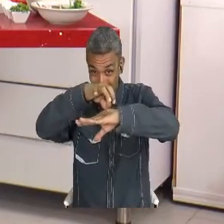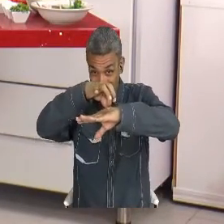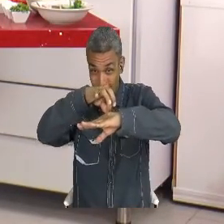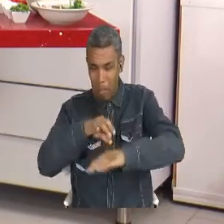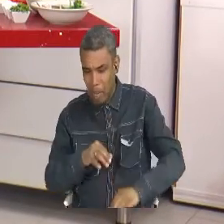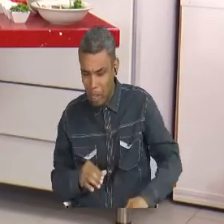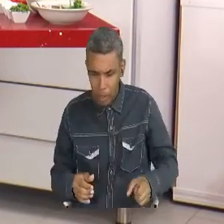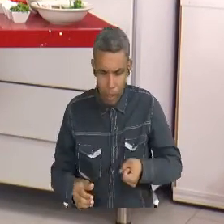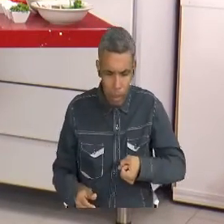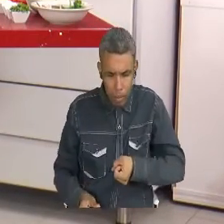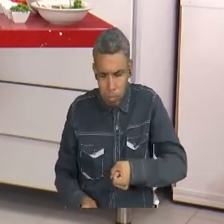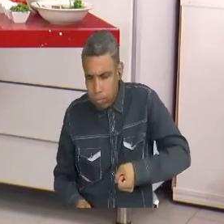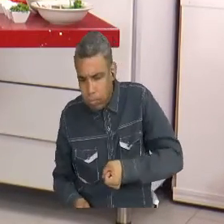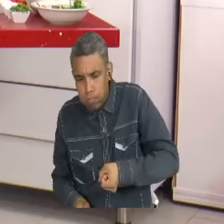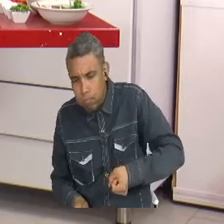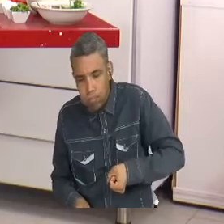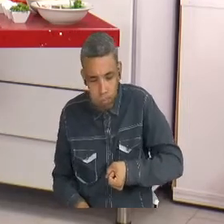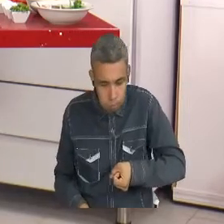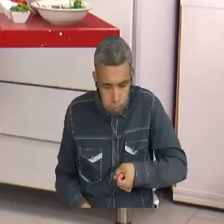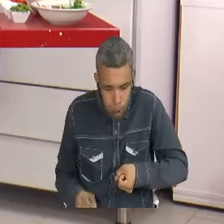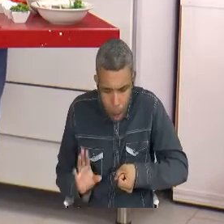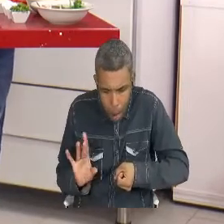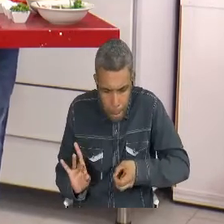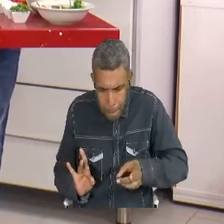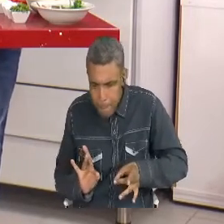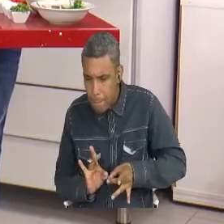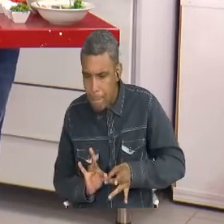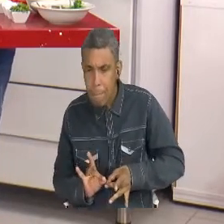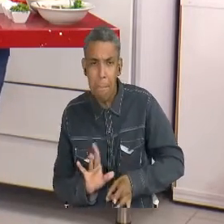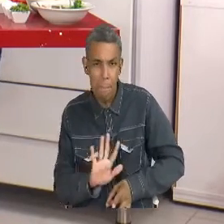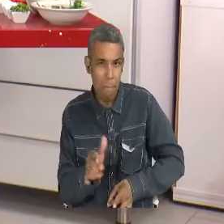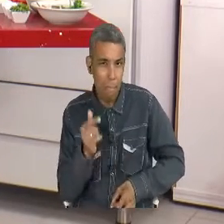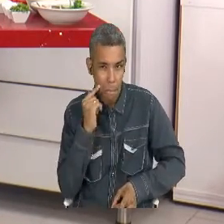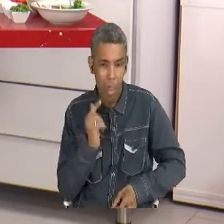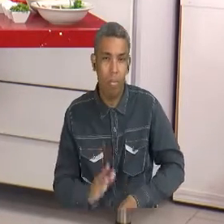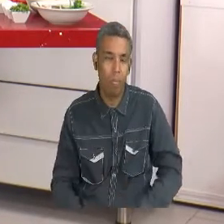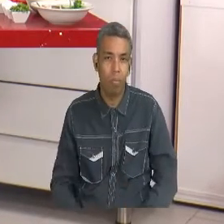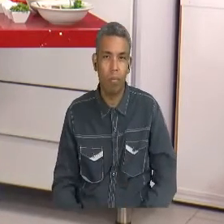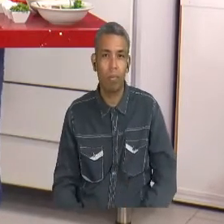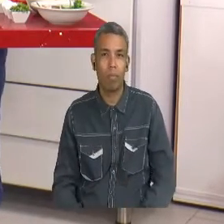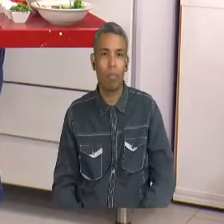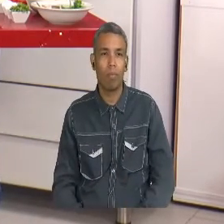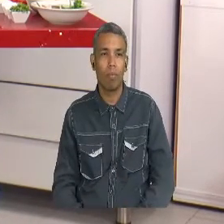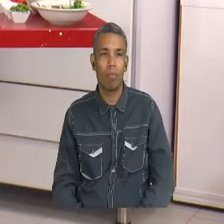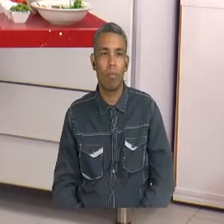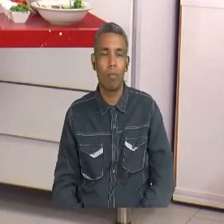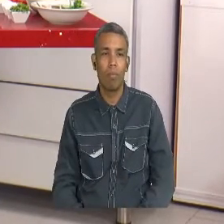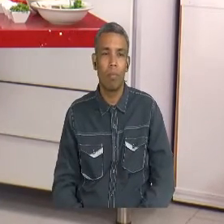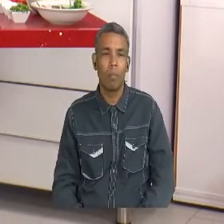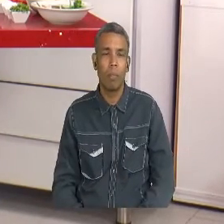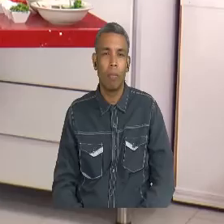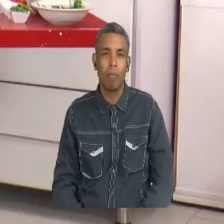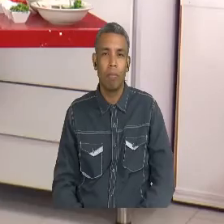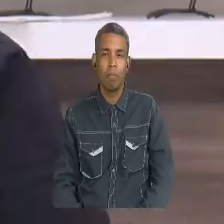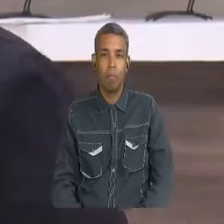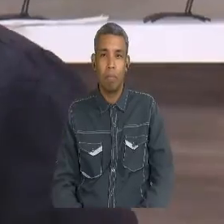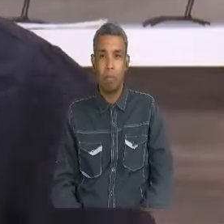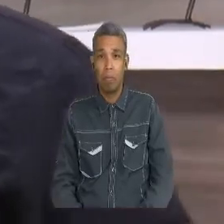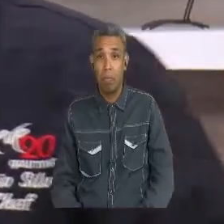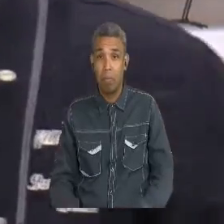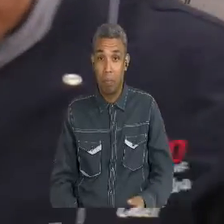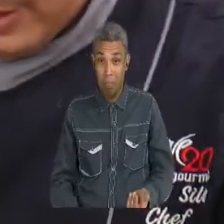el plato con decoración. Ahí perfecto. Termina de estar. Voy a continuar acá y voy a preparar lo que es el cóctel